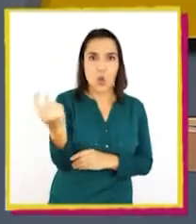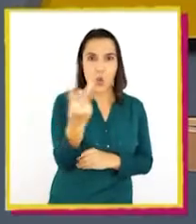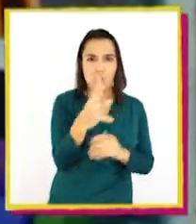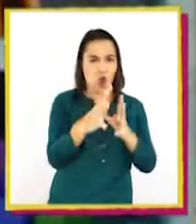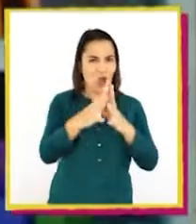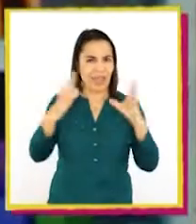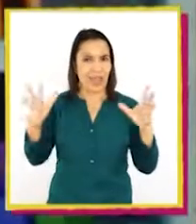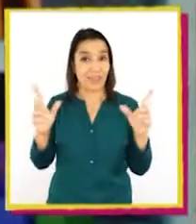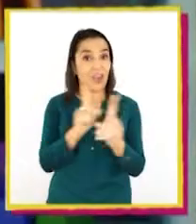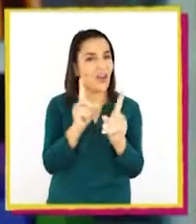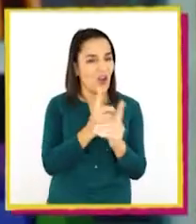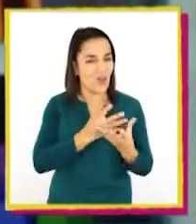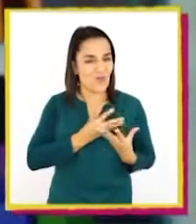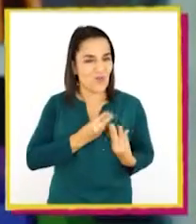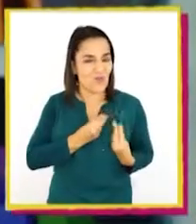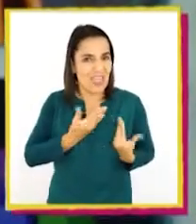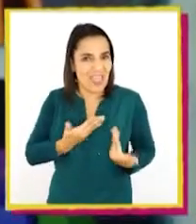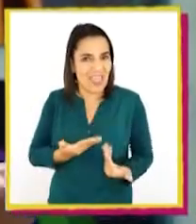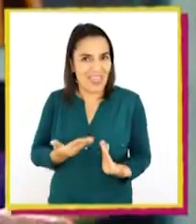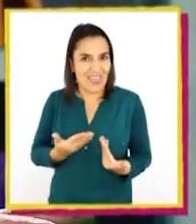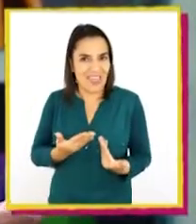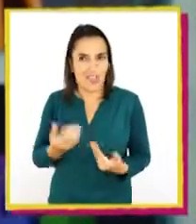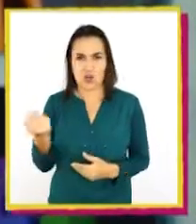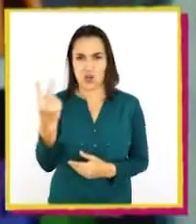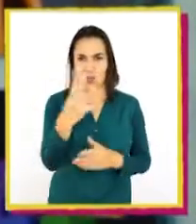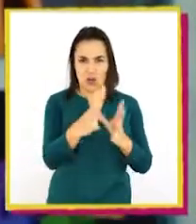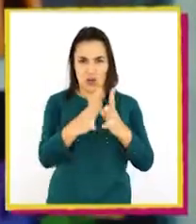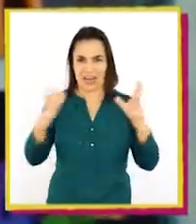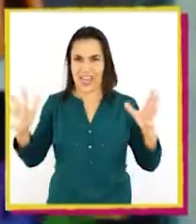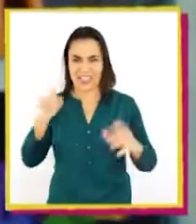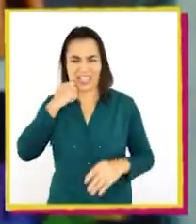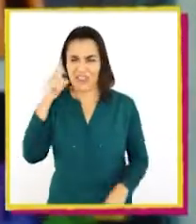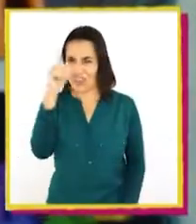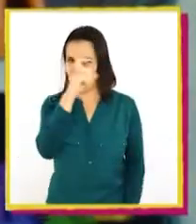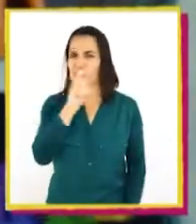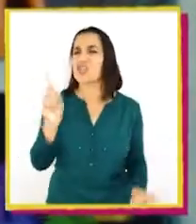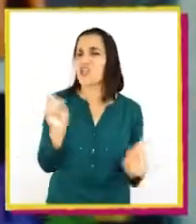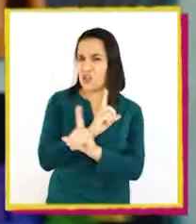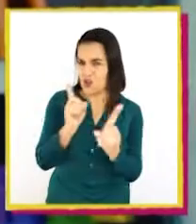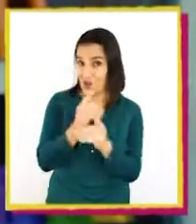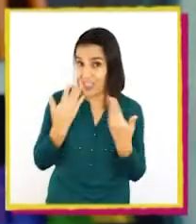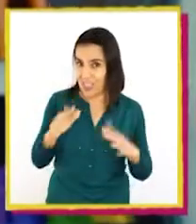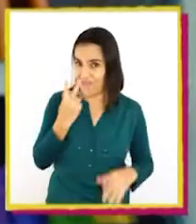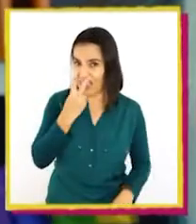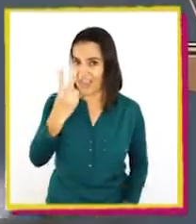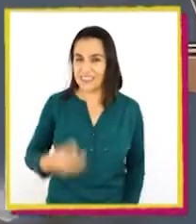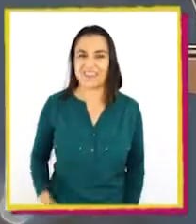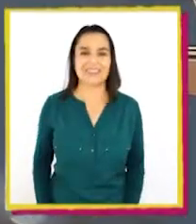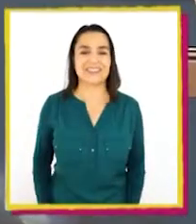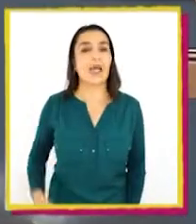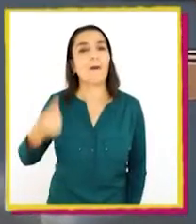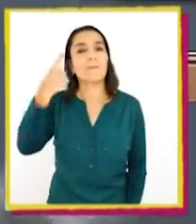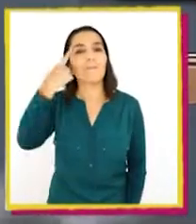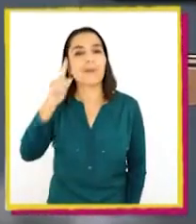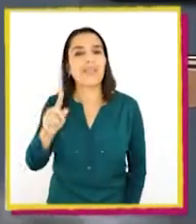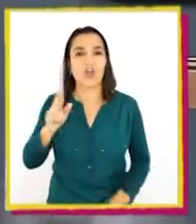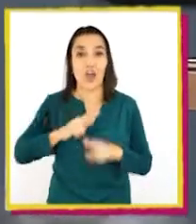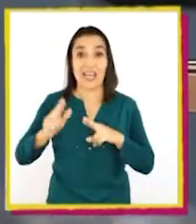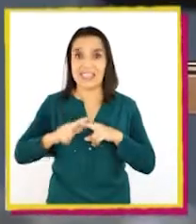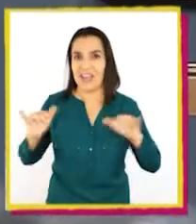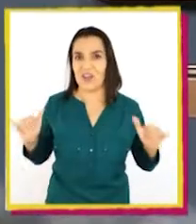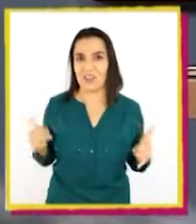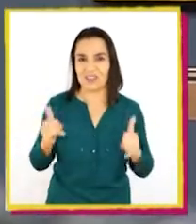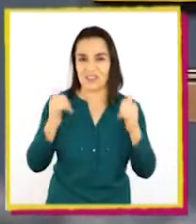grandes. Pero no se asusten. Que sean grandes no significa que sean difíciles. ¡Ya verán! Pero para hacerlo